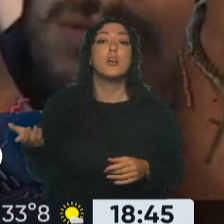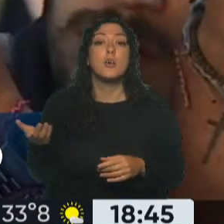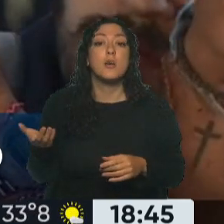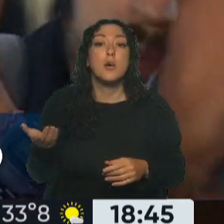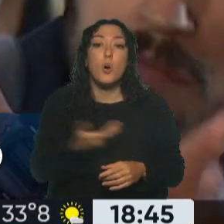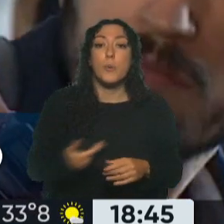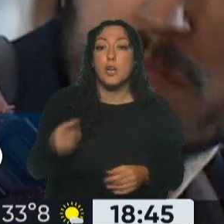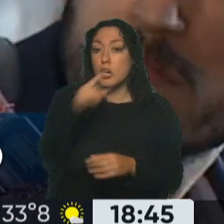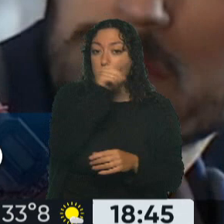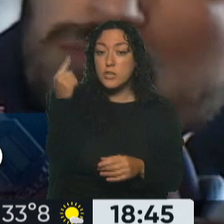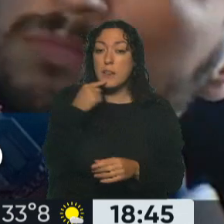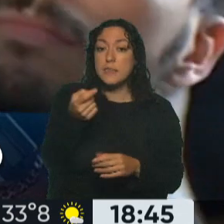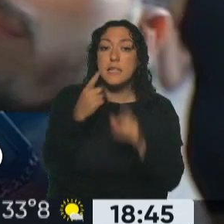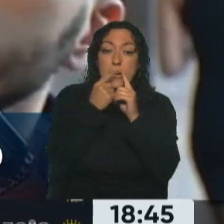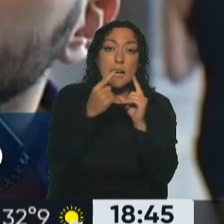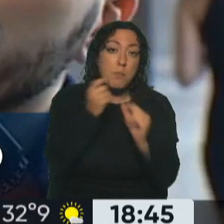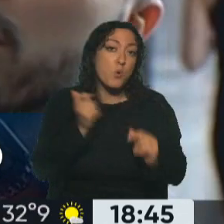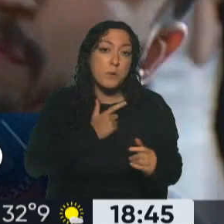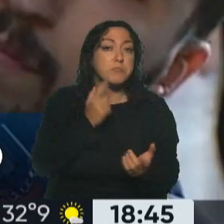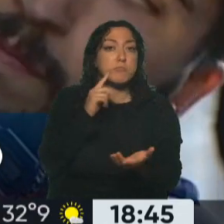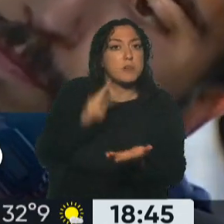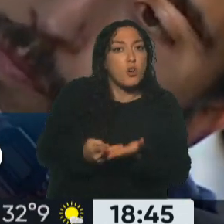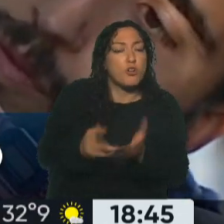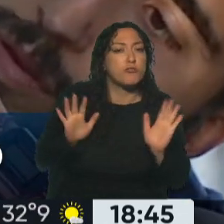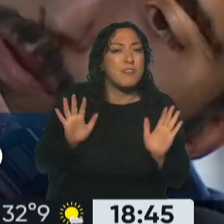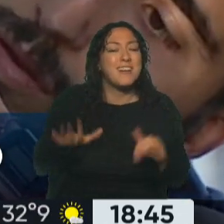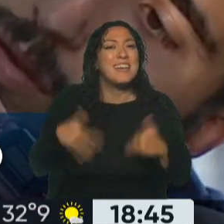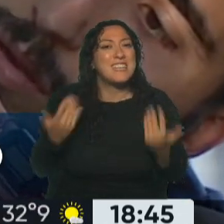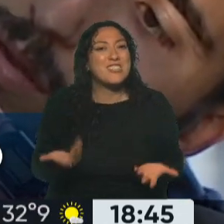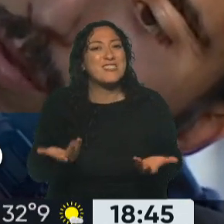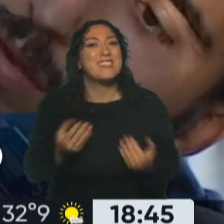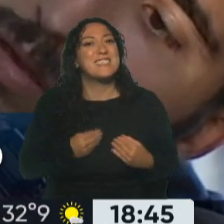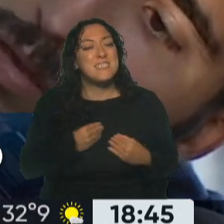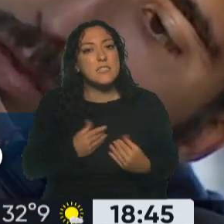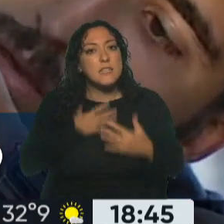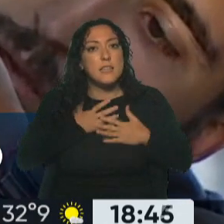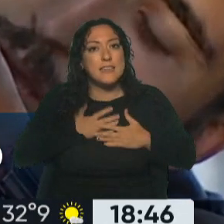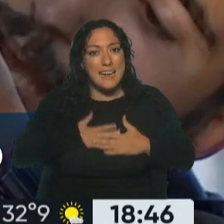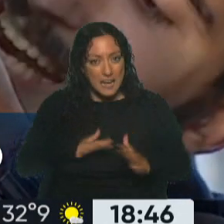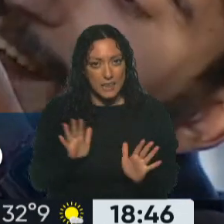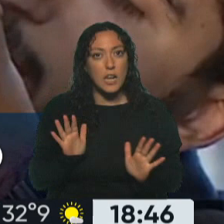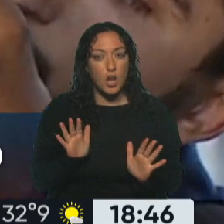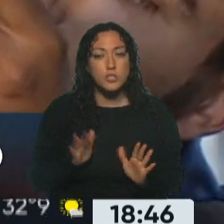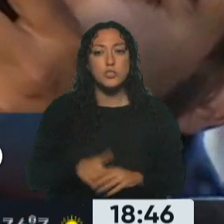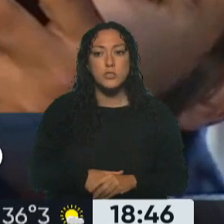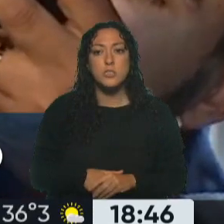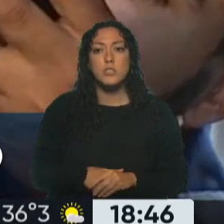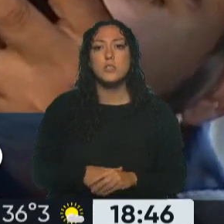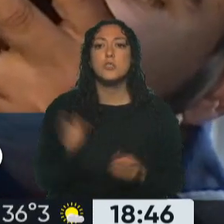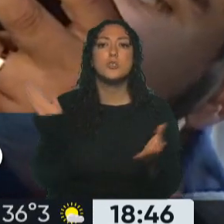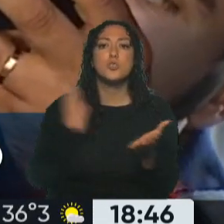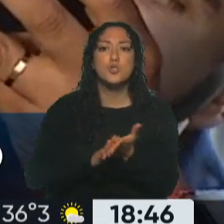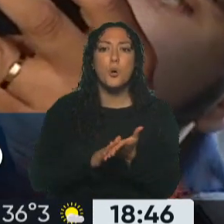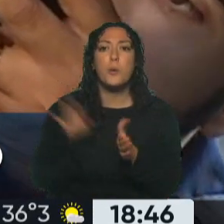El gobierno nacional no desconoce nuestro reclamo y nosotros estamos muy tranquilos con el concepto. ¿Y la deuda que